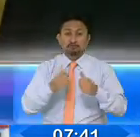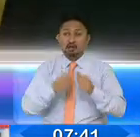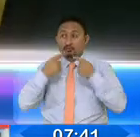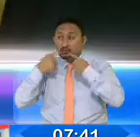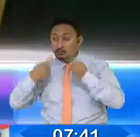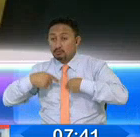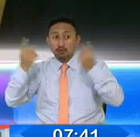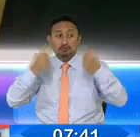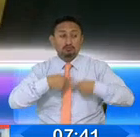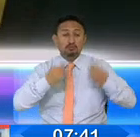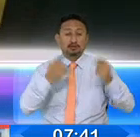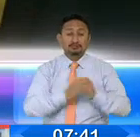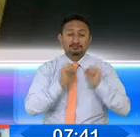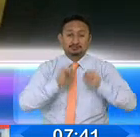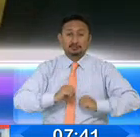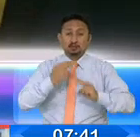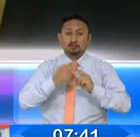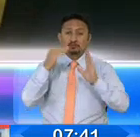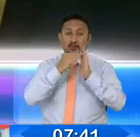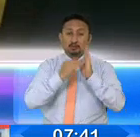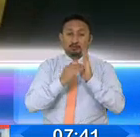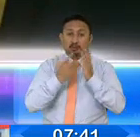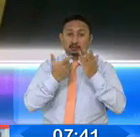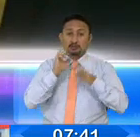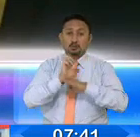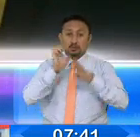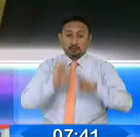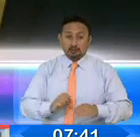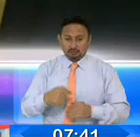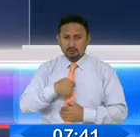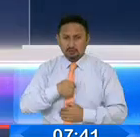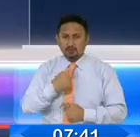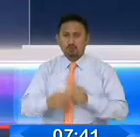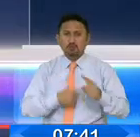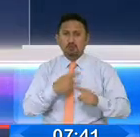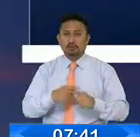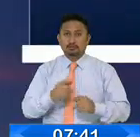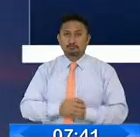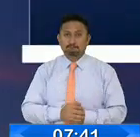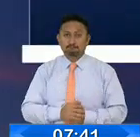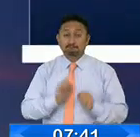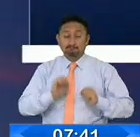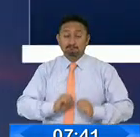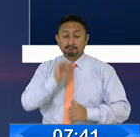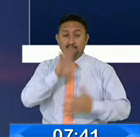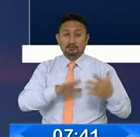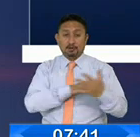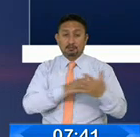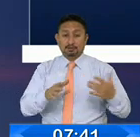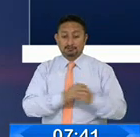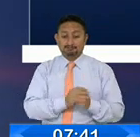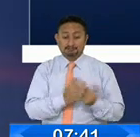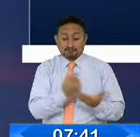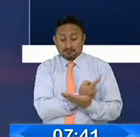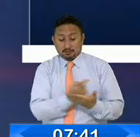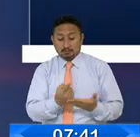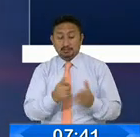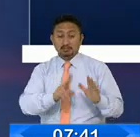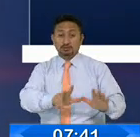convocatoria, de listamiento y saber los ecuatorianos cuándo nos toca la vacuna. Según el cronograma, la semana del 8 de marzo